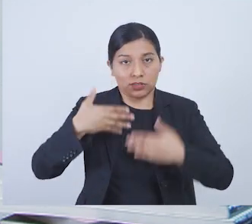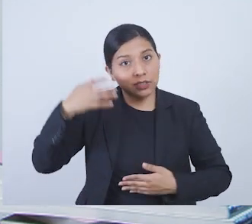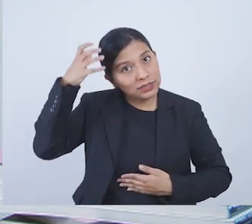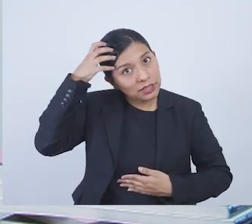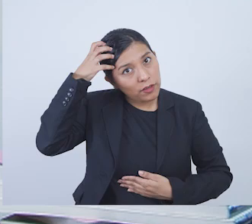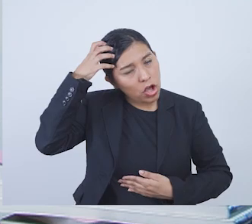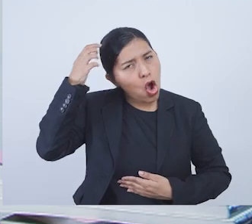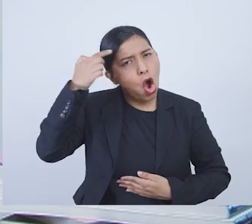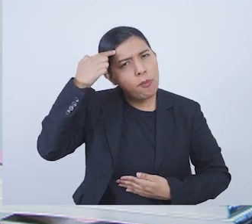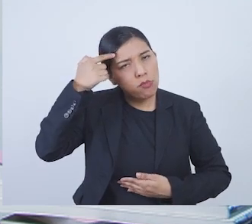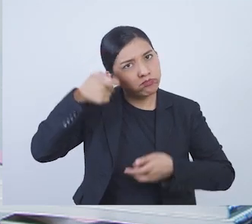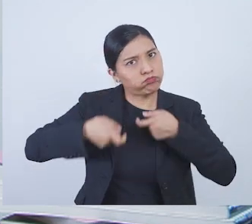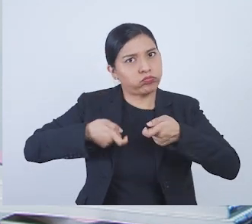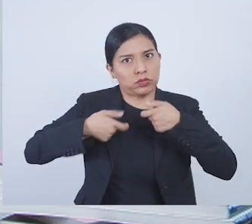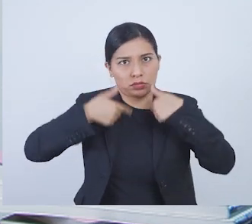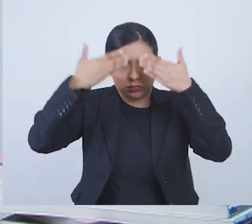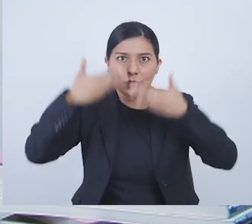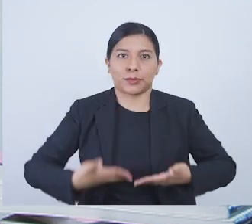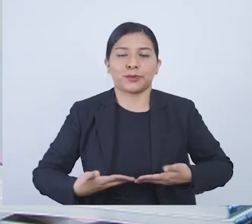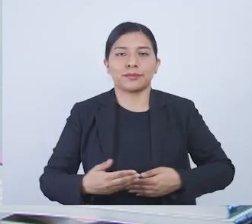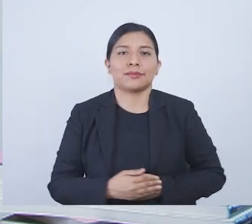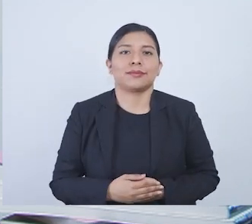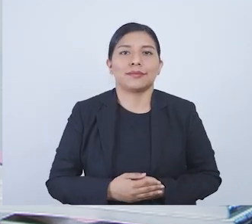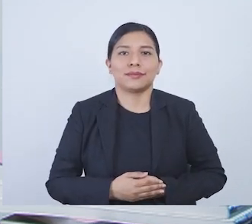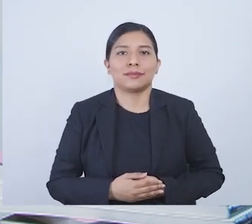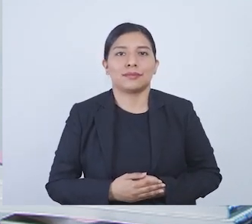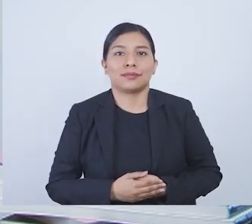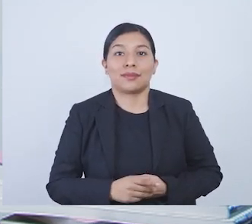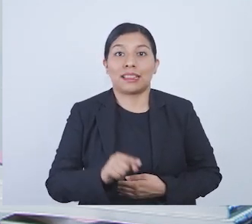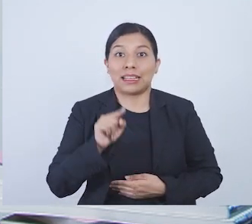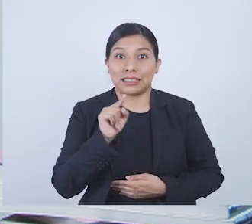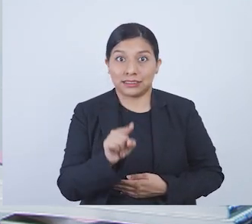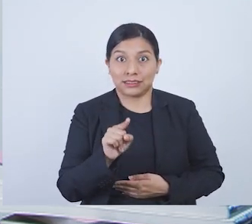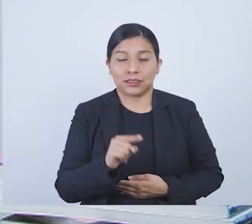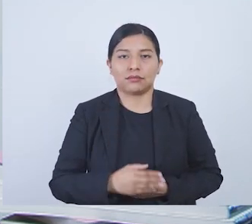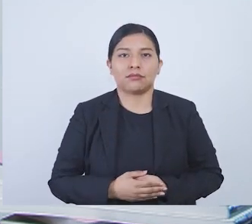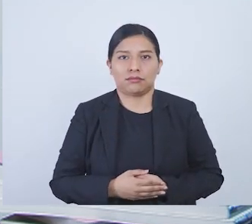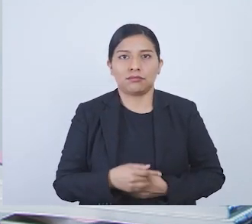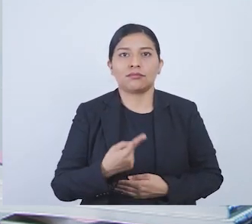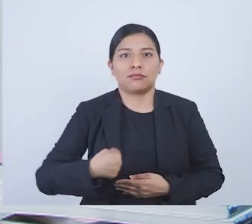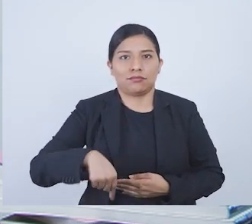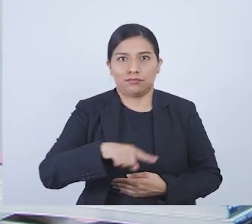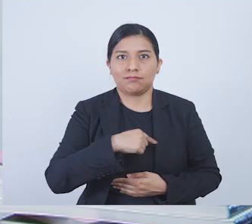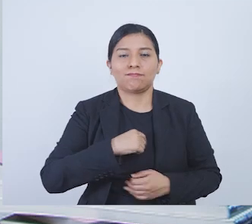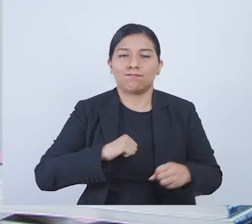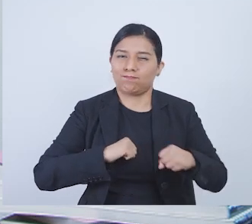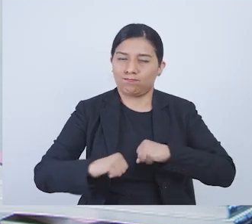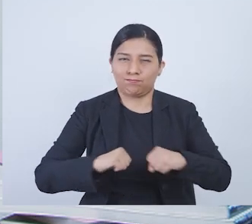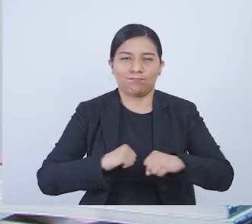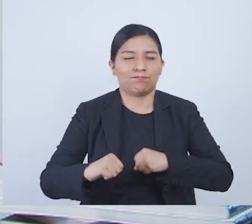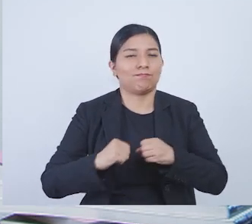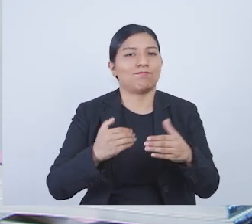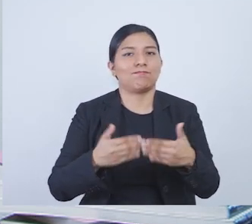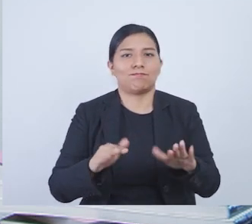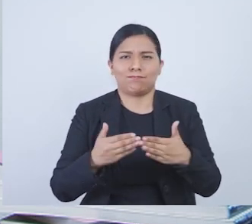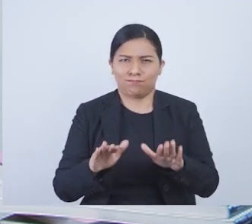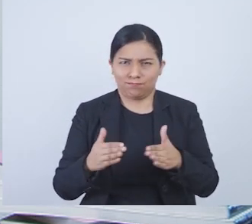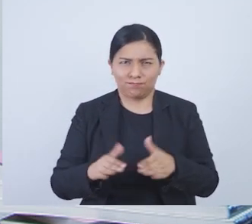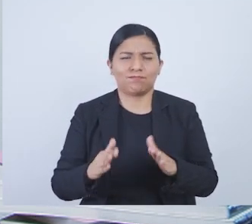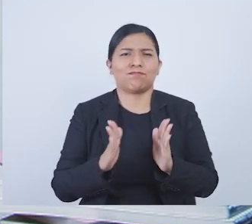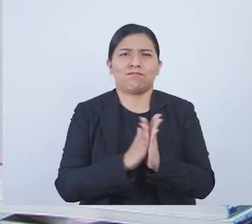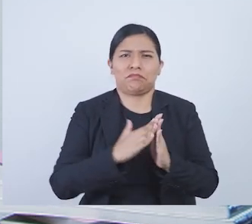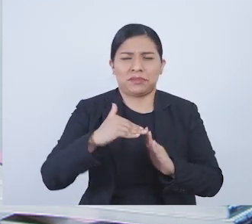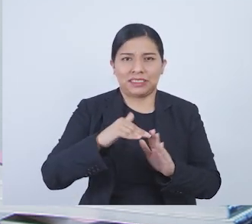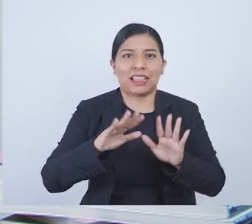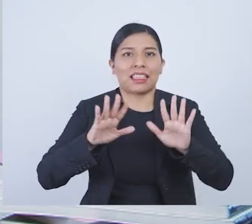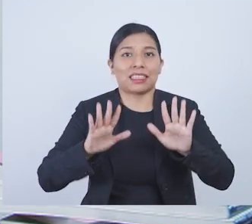cerebro puede controlar nuestro cuerpo. Y dentro de ese enfoque es que se han trabajado los programas durante los últimos